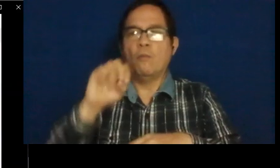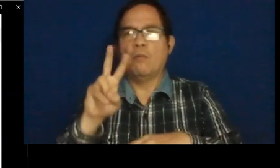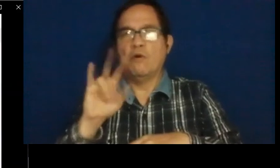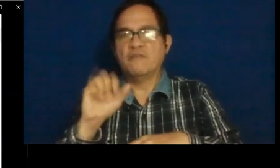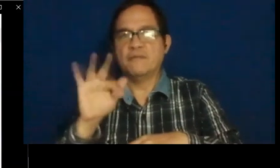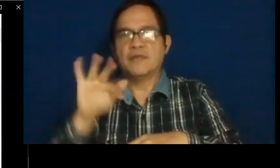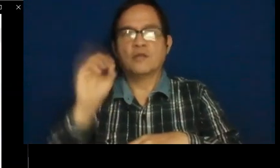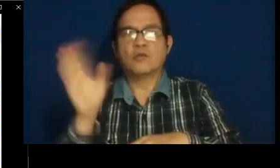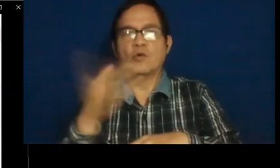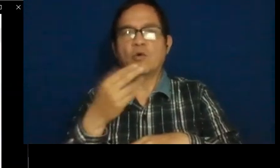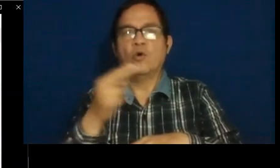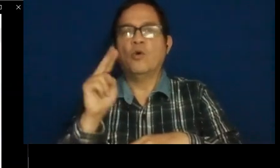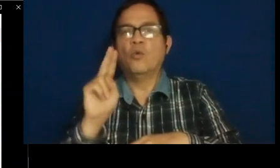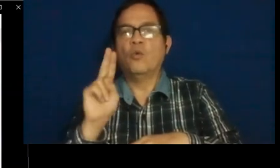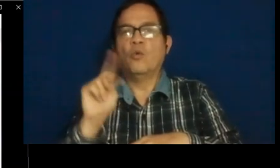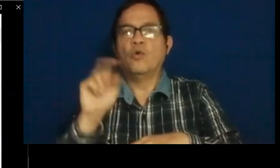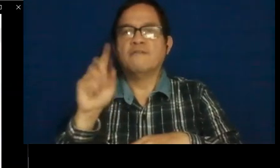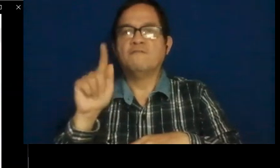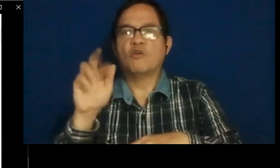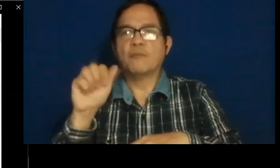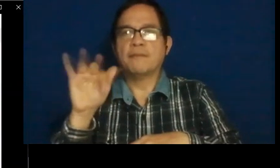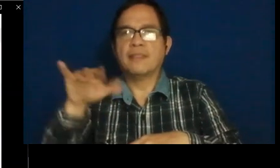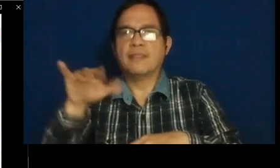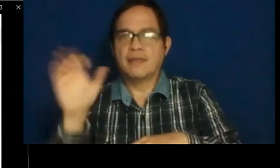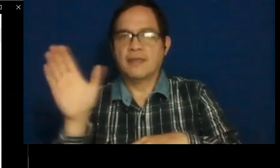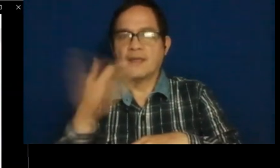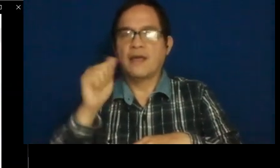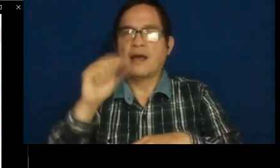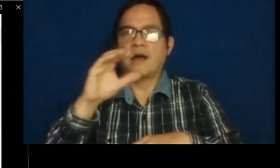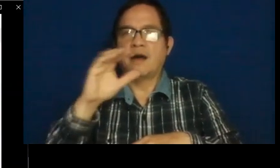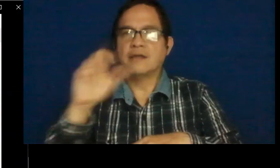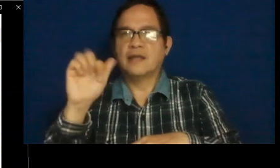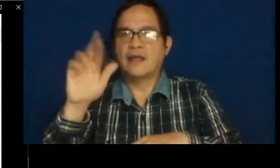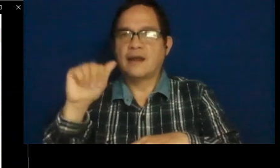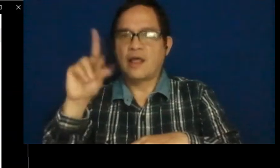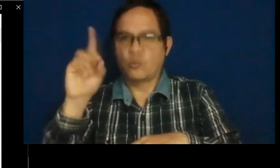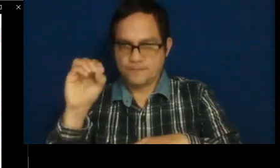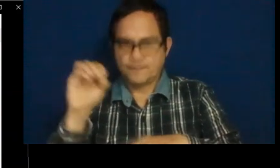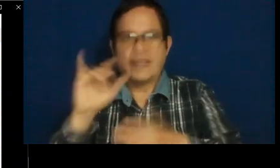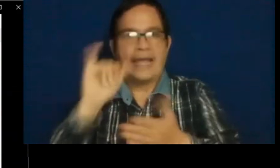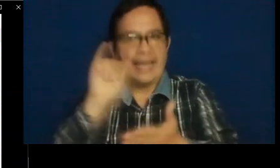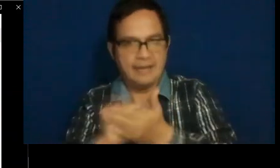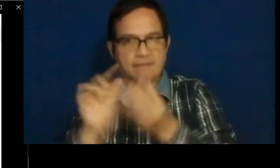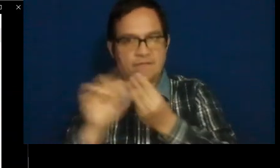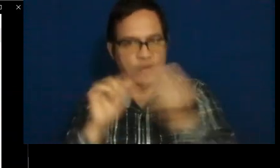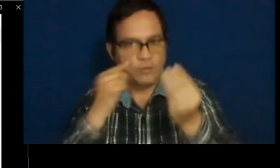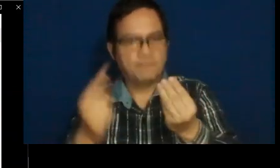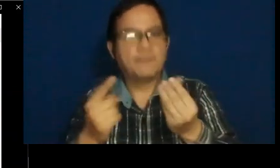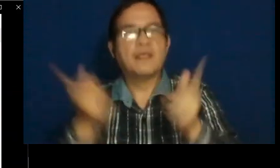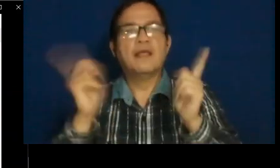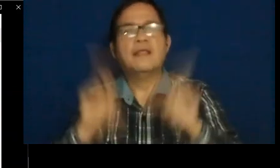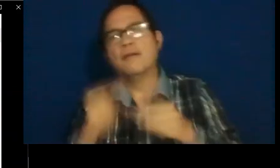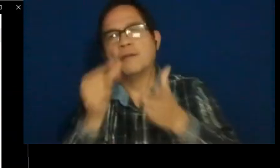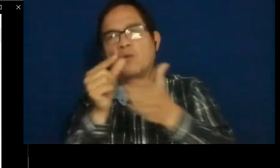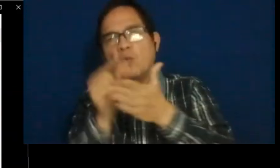a eso es a lo que se refiere nuestra segunda ley de Newton. Nos habla aquí en particular que nosotros vamos a manejar unas